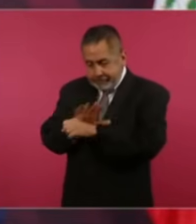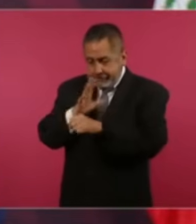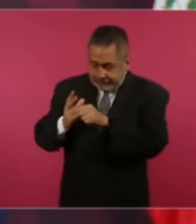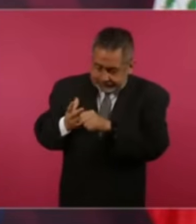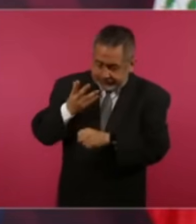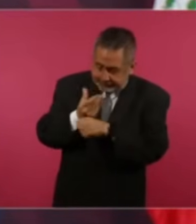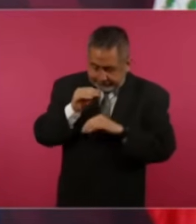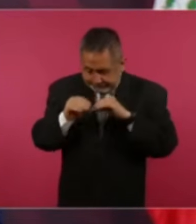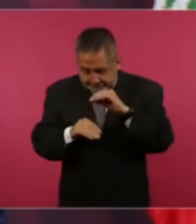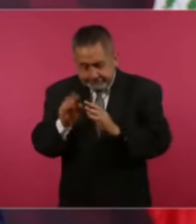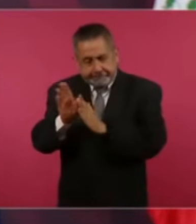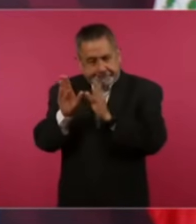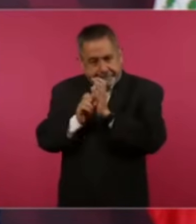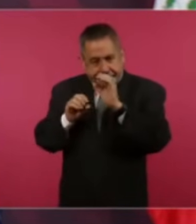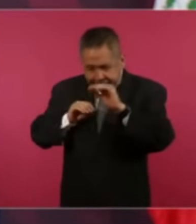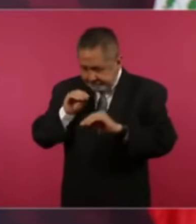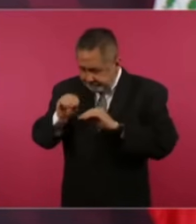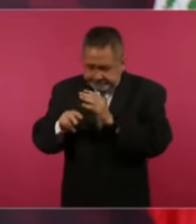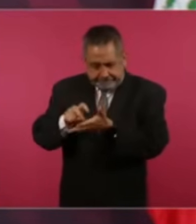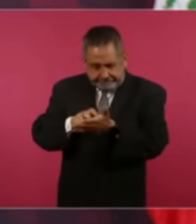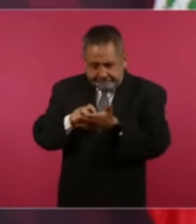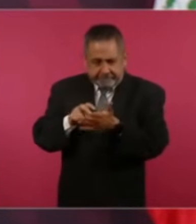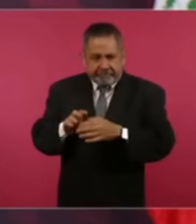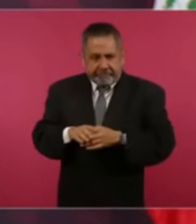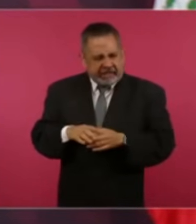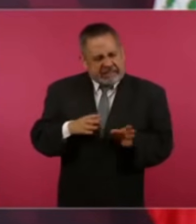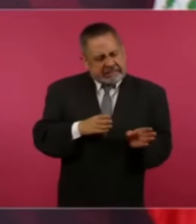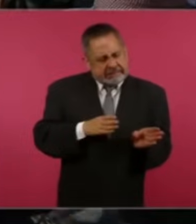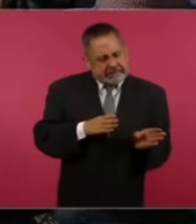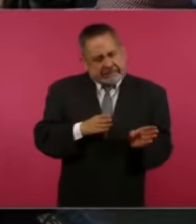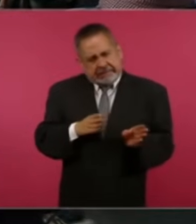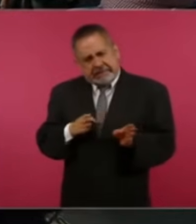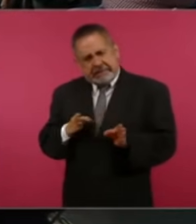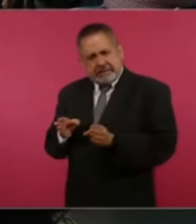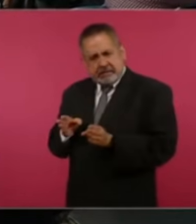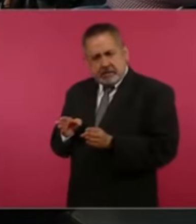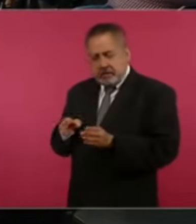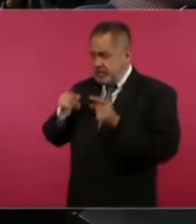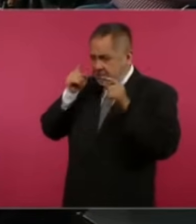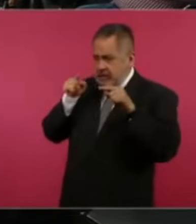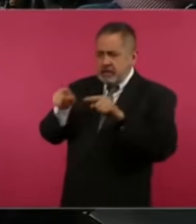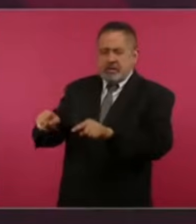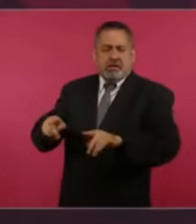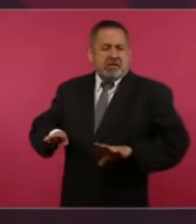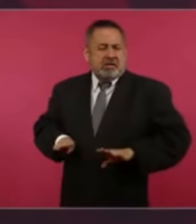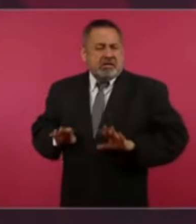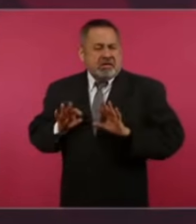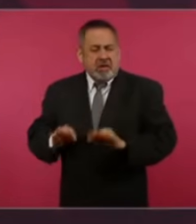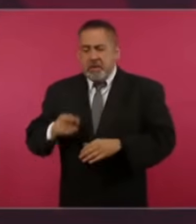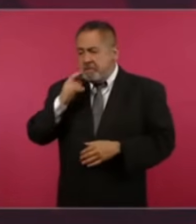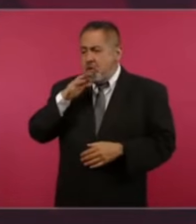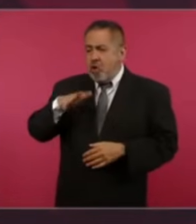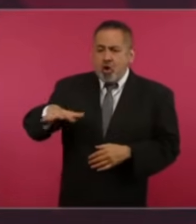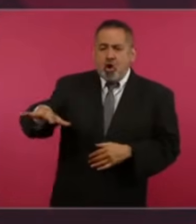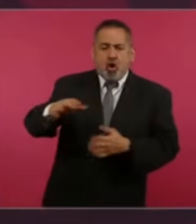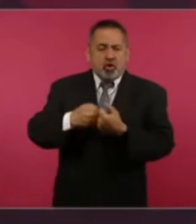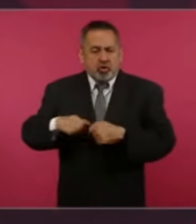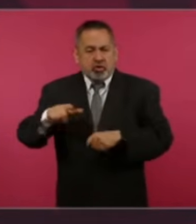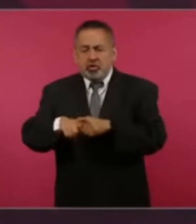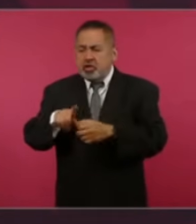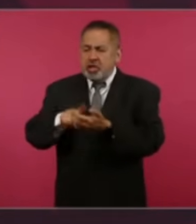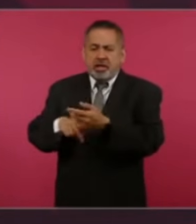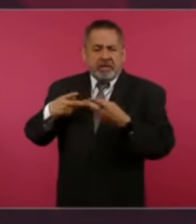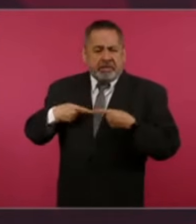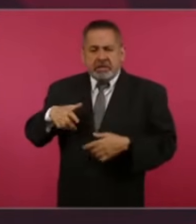a la Constitución han ido orientadas a mejorar las condiciones económicas, sociales de